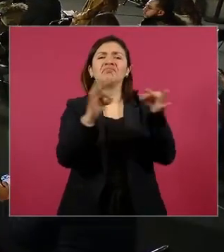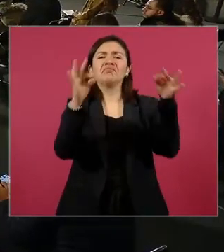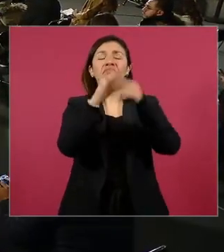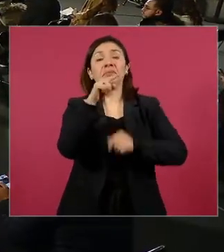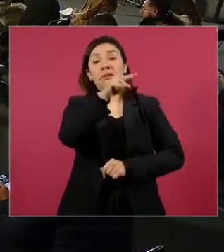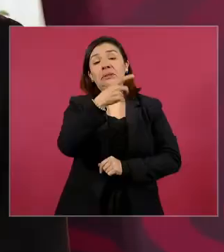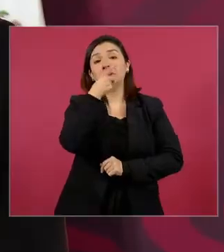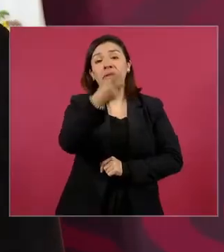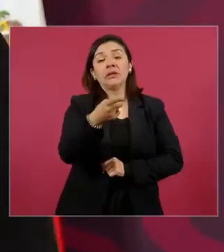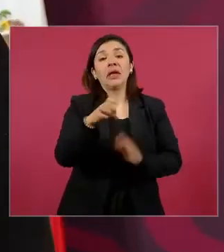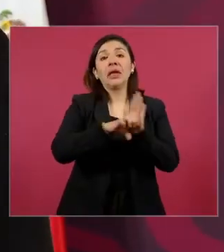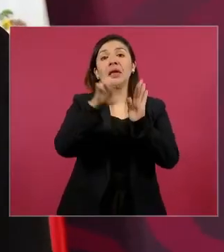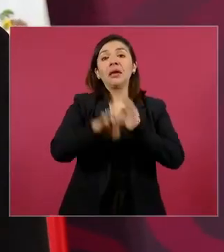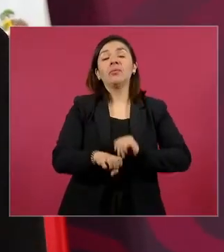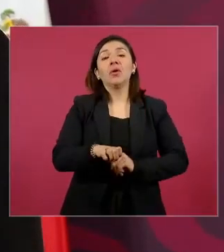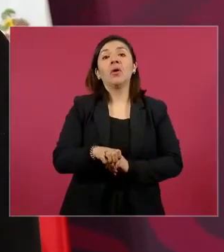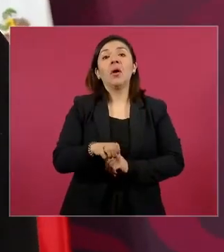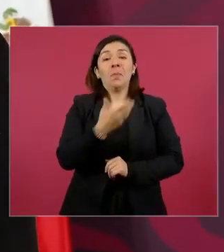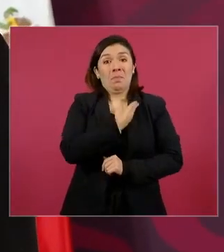por ejemplo, es Milei.